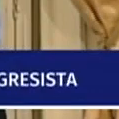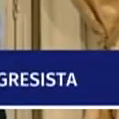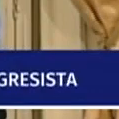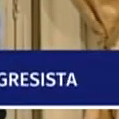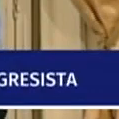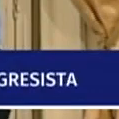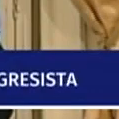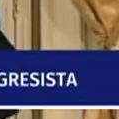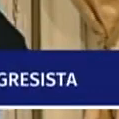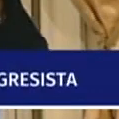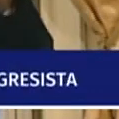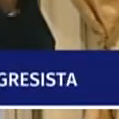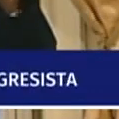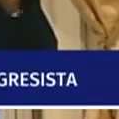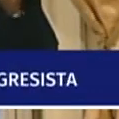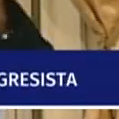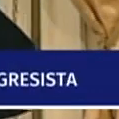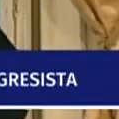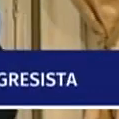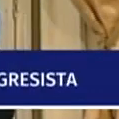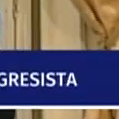Y muchos compañeros en Europa,